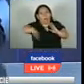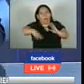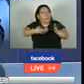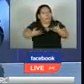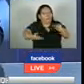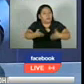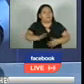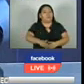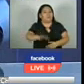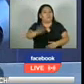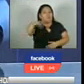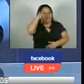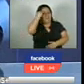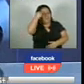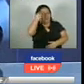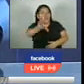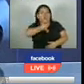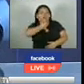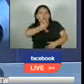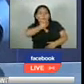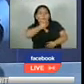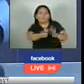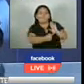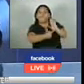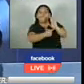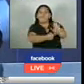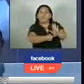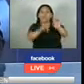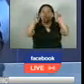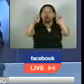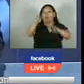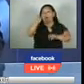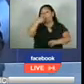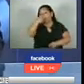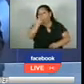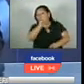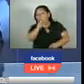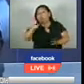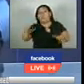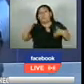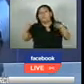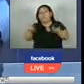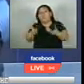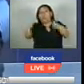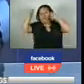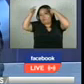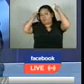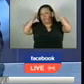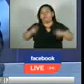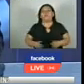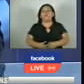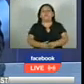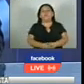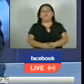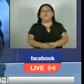servicios. Conozca qué revela un informe de perspectivas alimentarias publicado por la Organización de las Naciones Unidas.